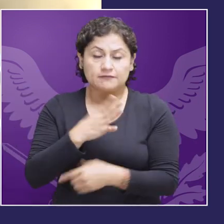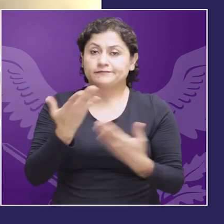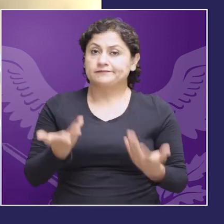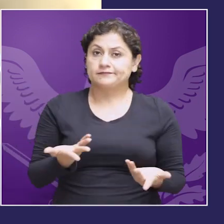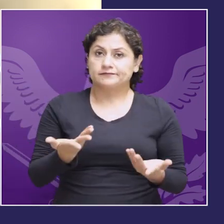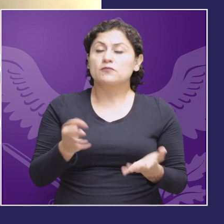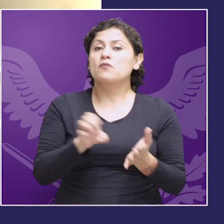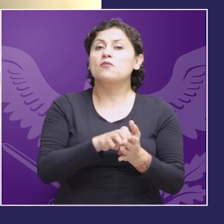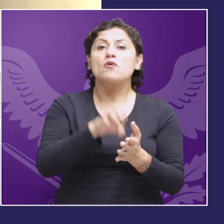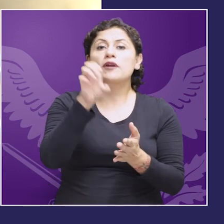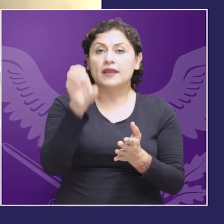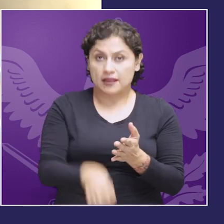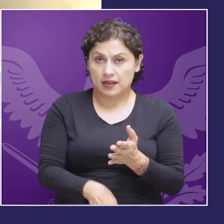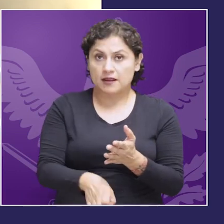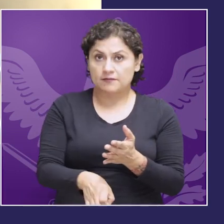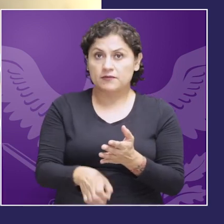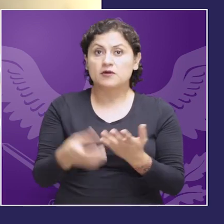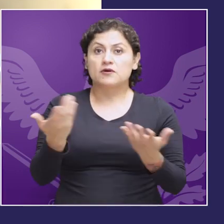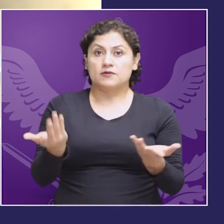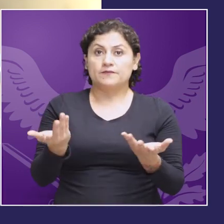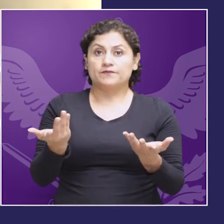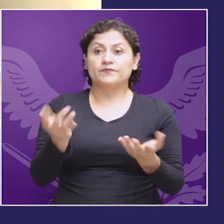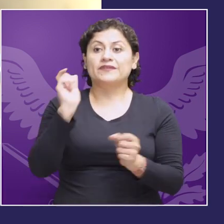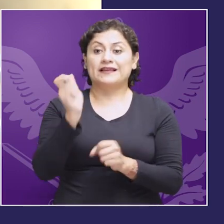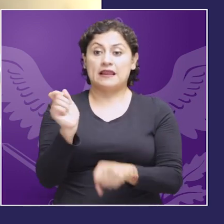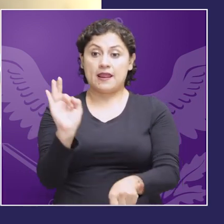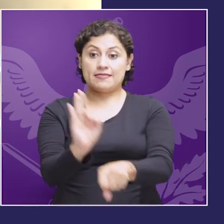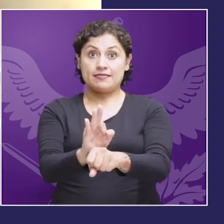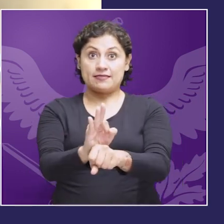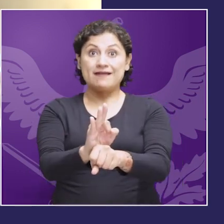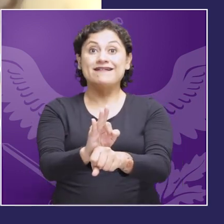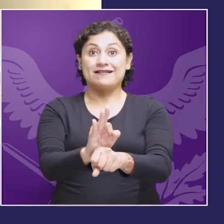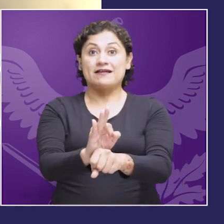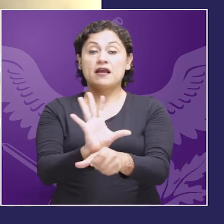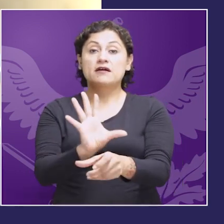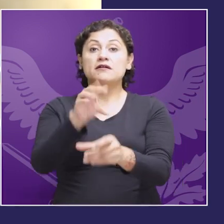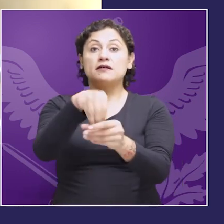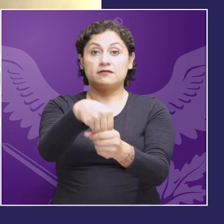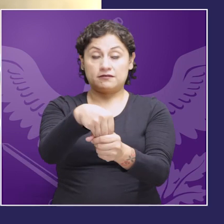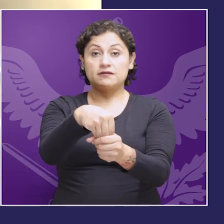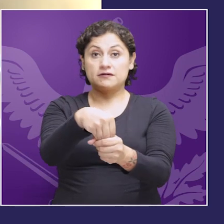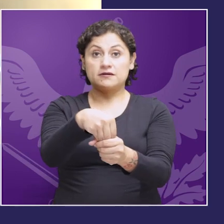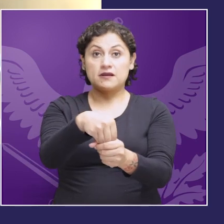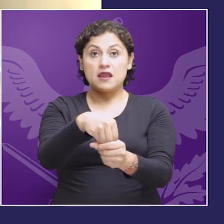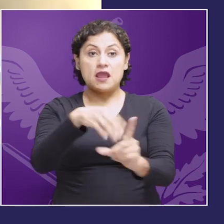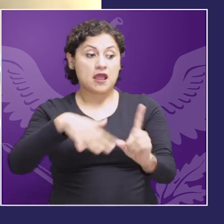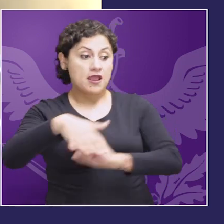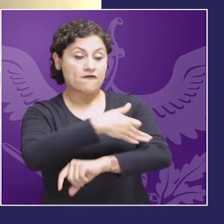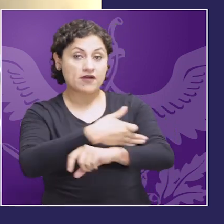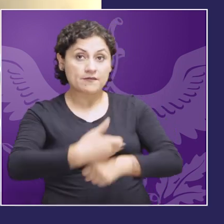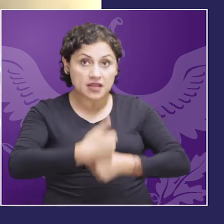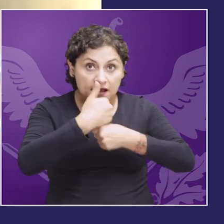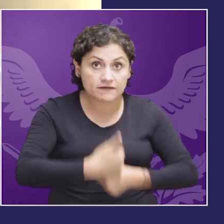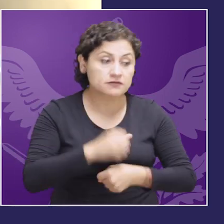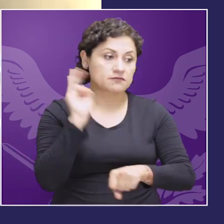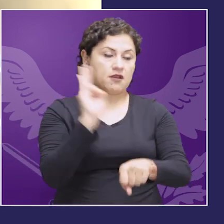para incluir dentro de la lógica de las garantías las necesidades de la protección de las